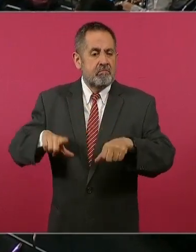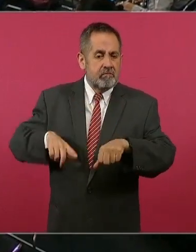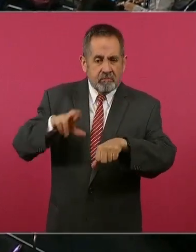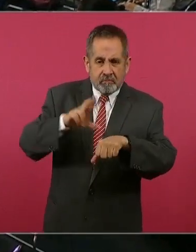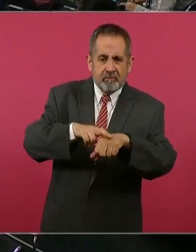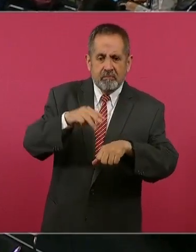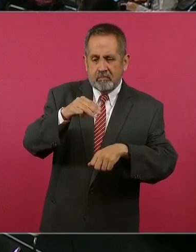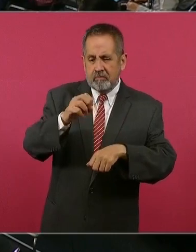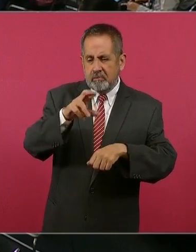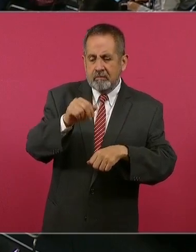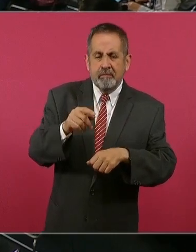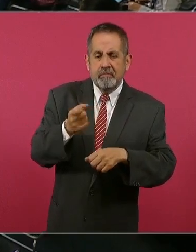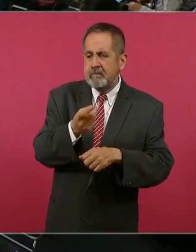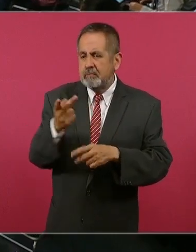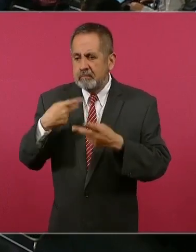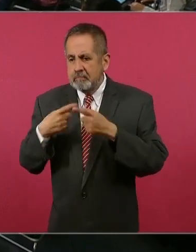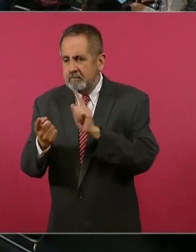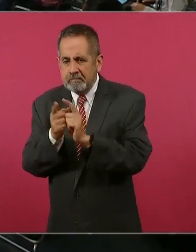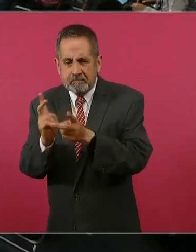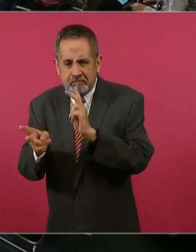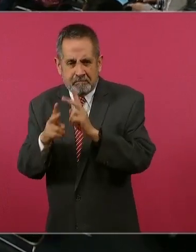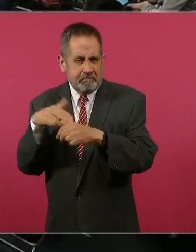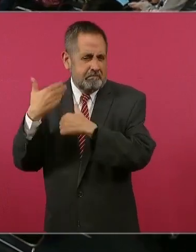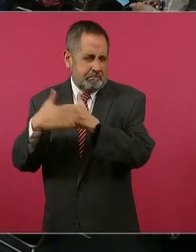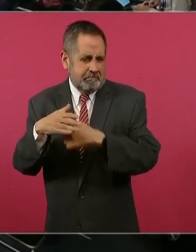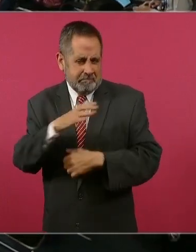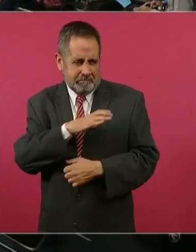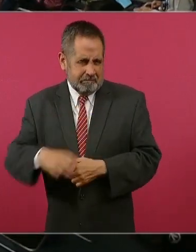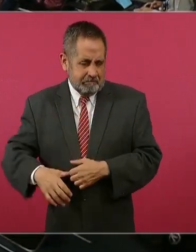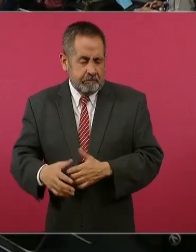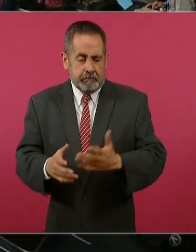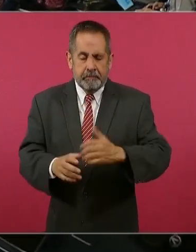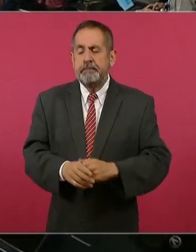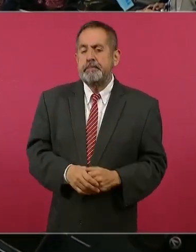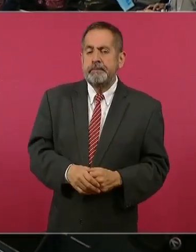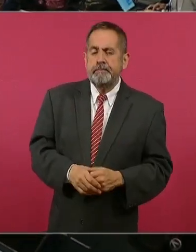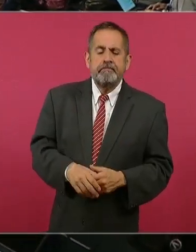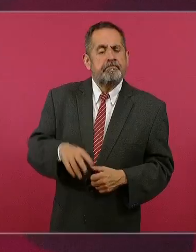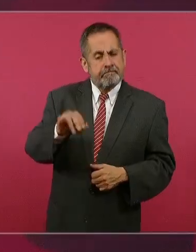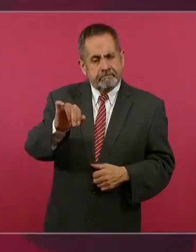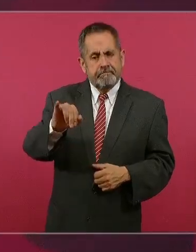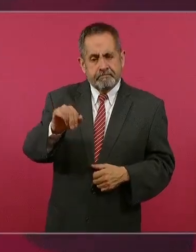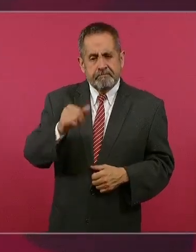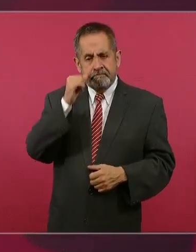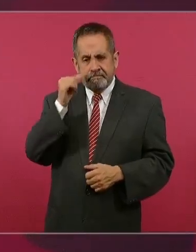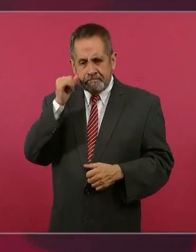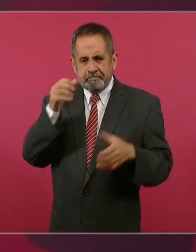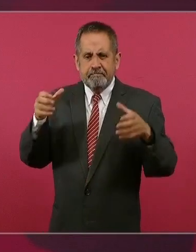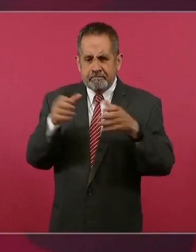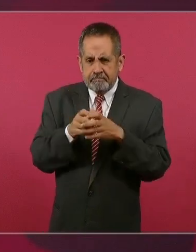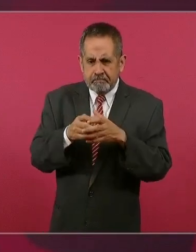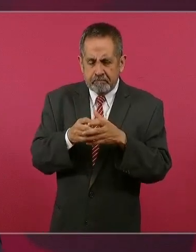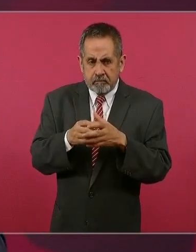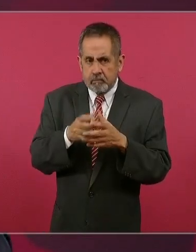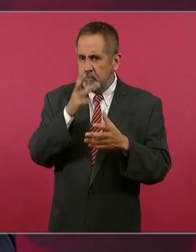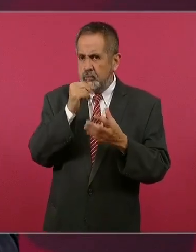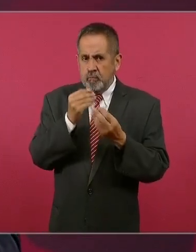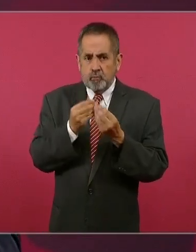Morena, por favor? Sí, bueno, nos reunimos. No puedo hablar mucho de